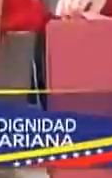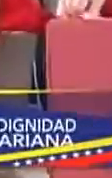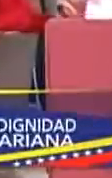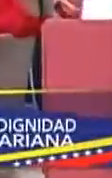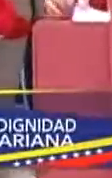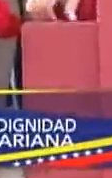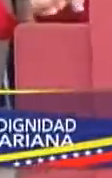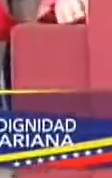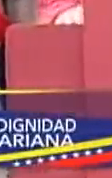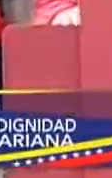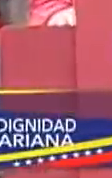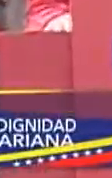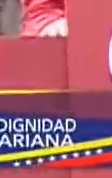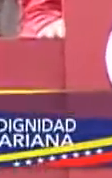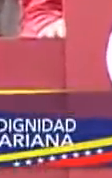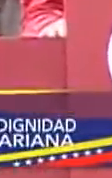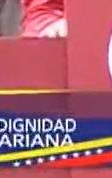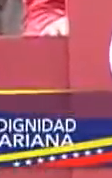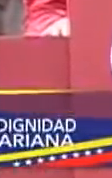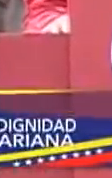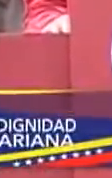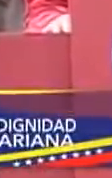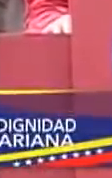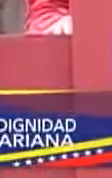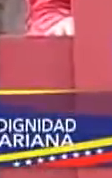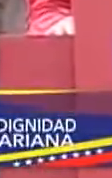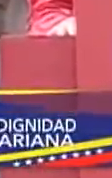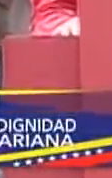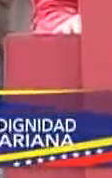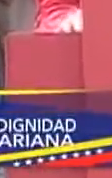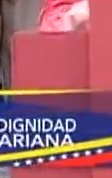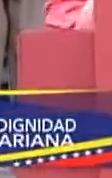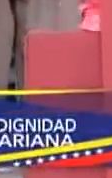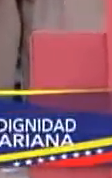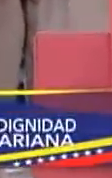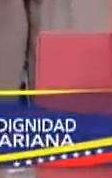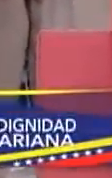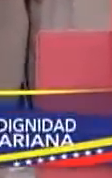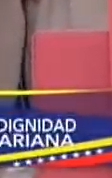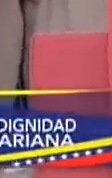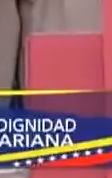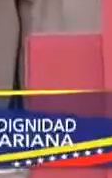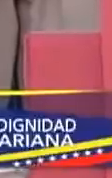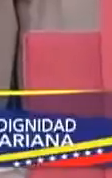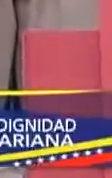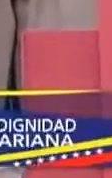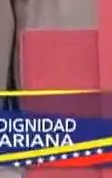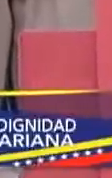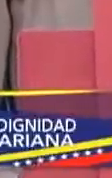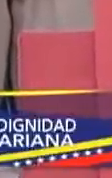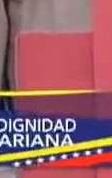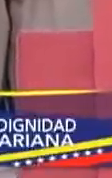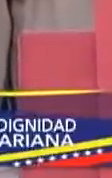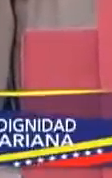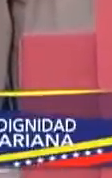a devolverle la presidencia de la República al comandante Hugo Chávez.